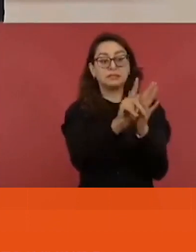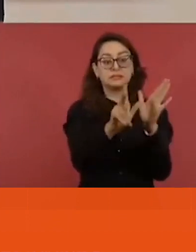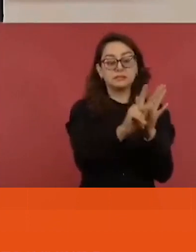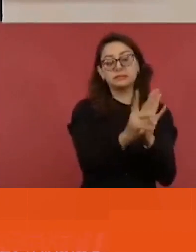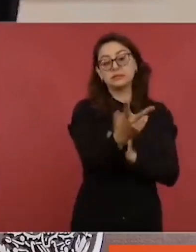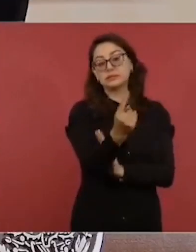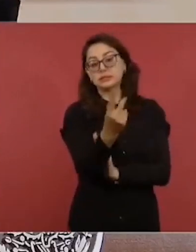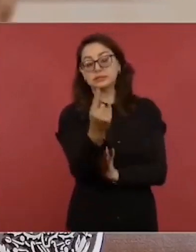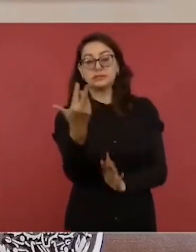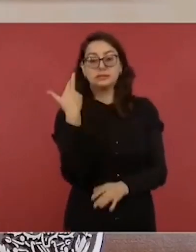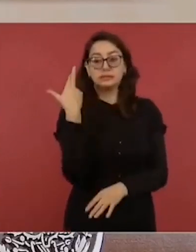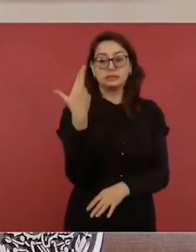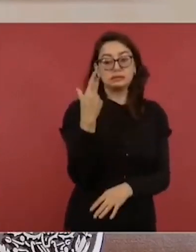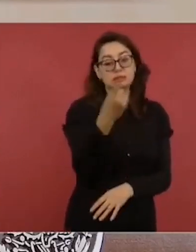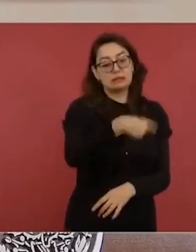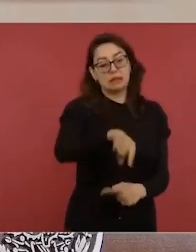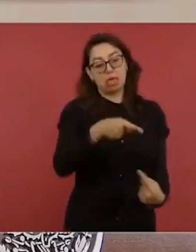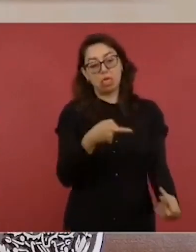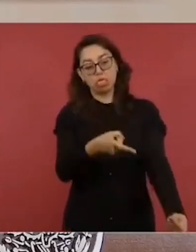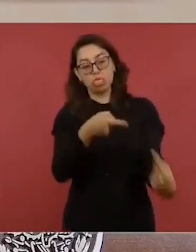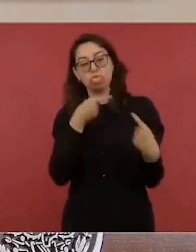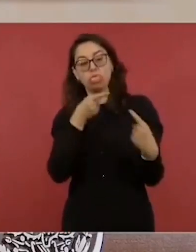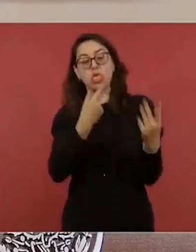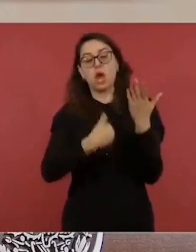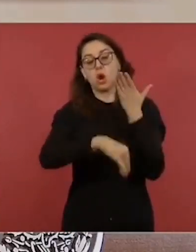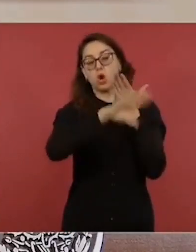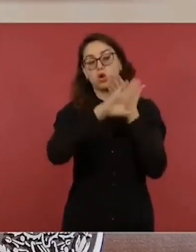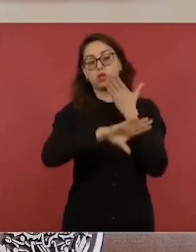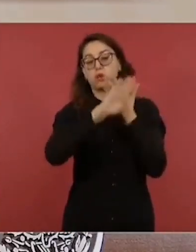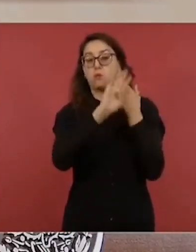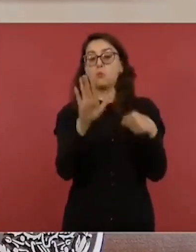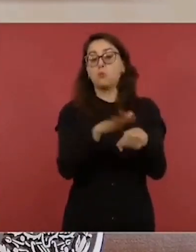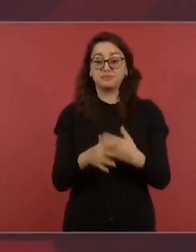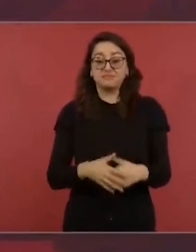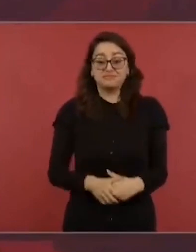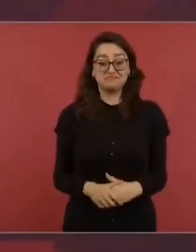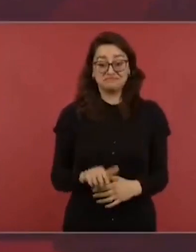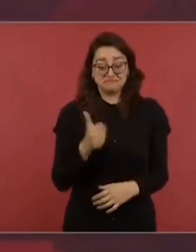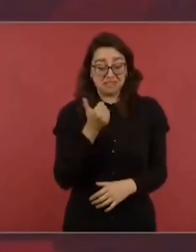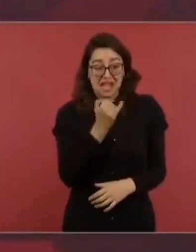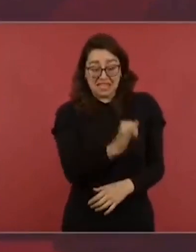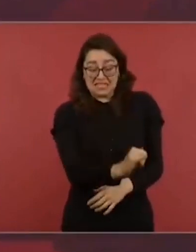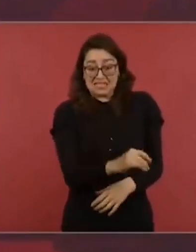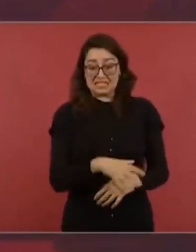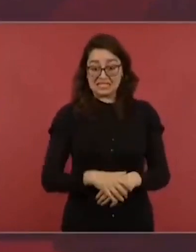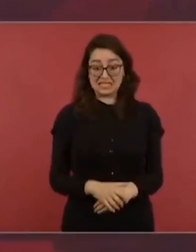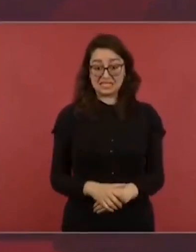Pero estoy hablando de la actitud tan vil